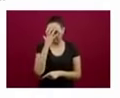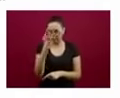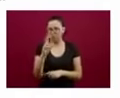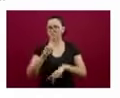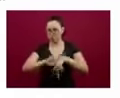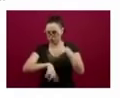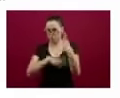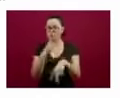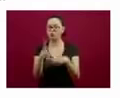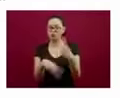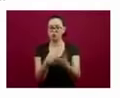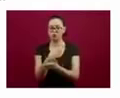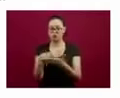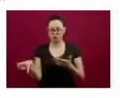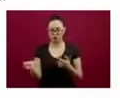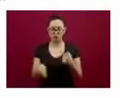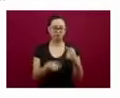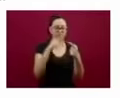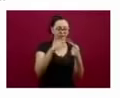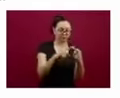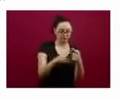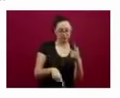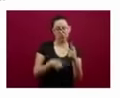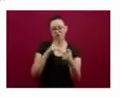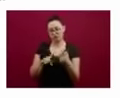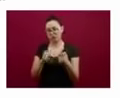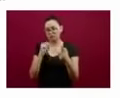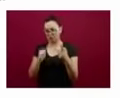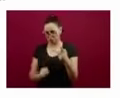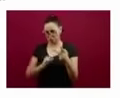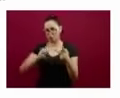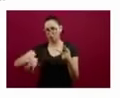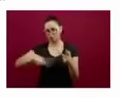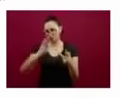el predial, el seguro y todo. Bueno,